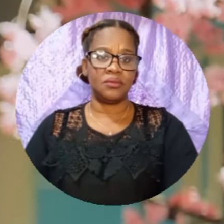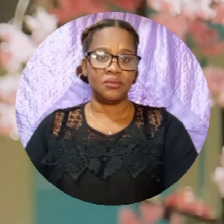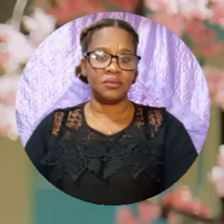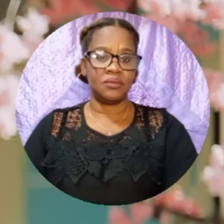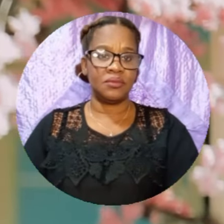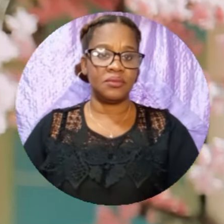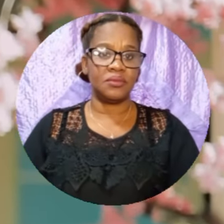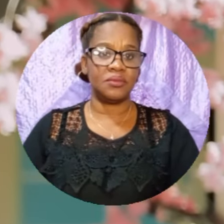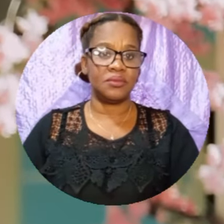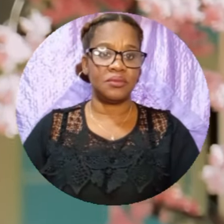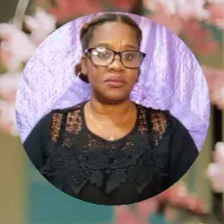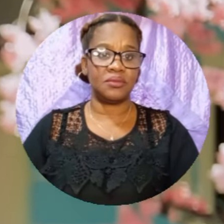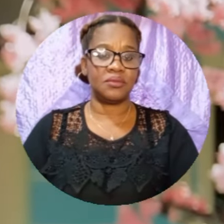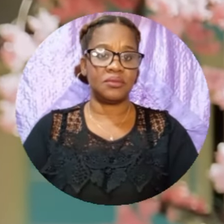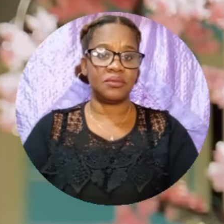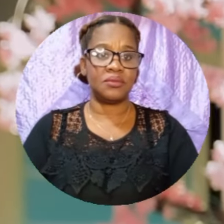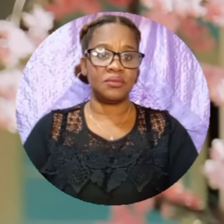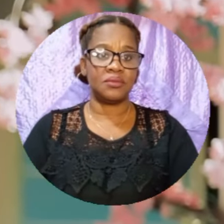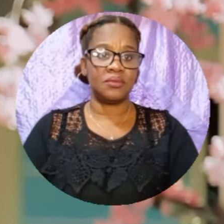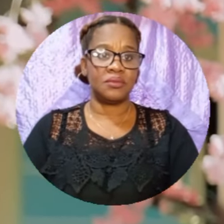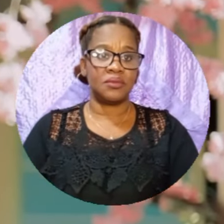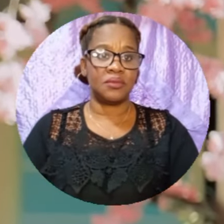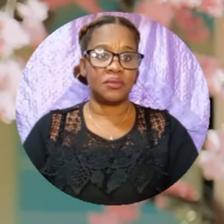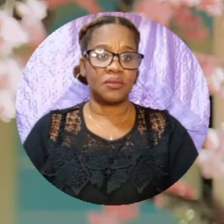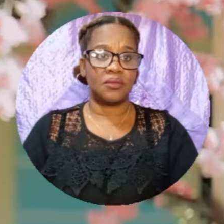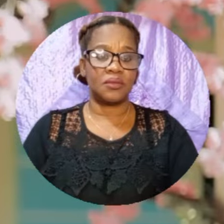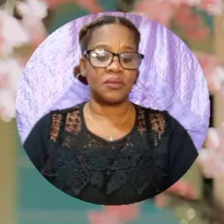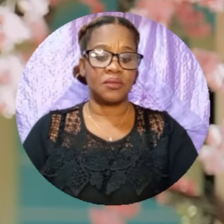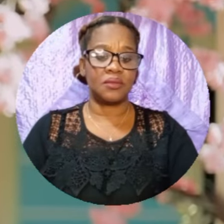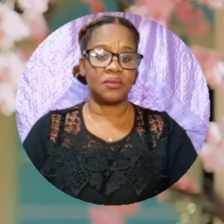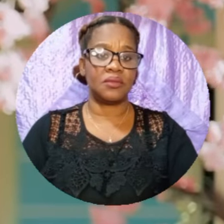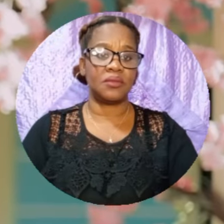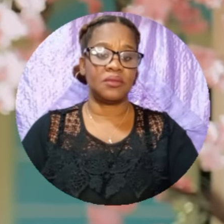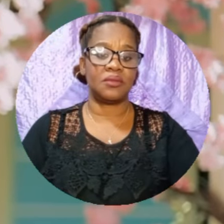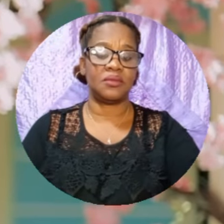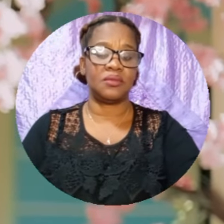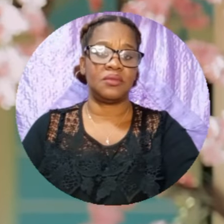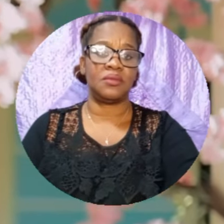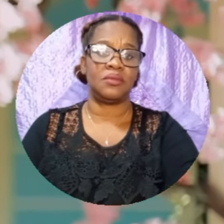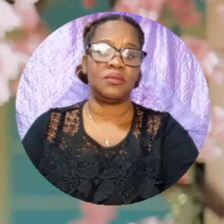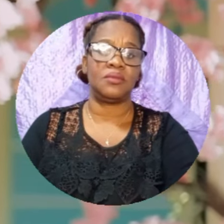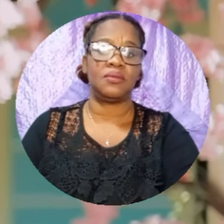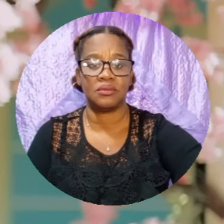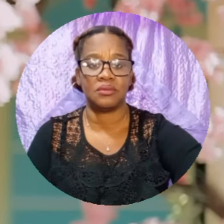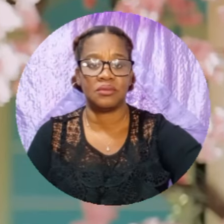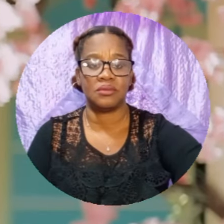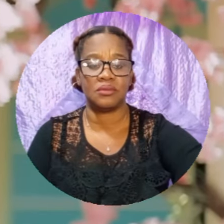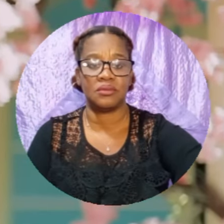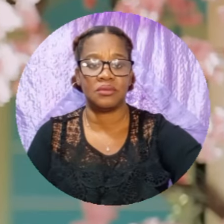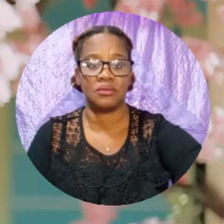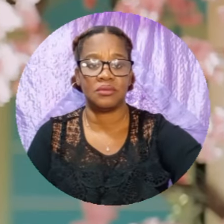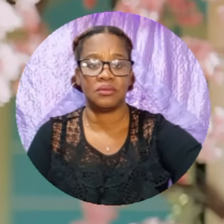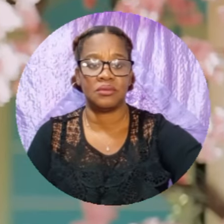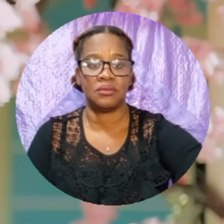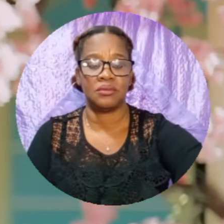Yaque del Norte, que es un río que tiene un recorrido de más de 300 kilómetros. Imagínate lo